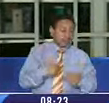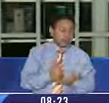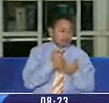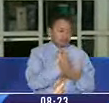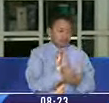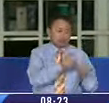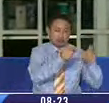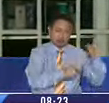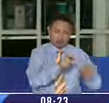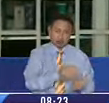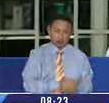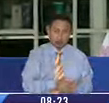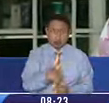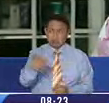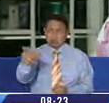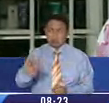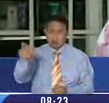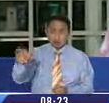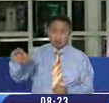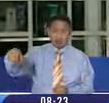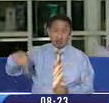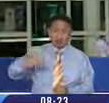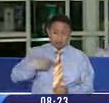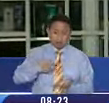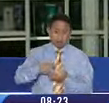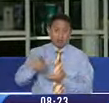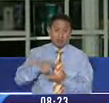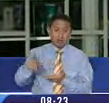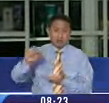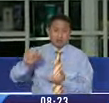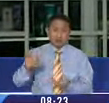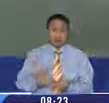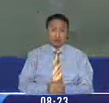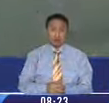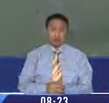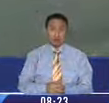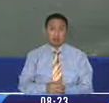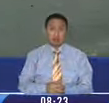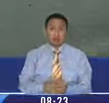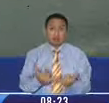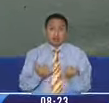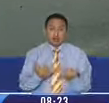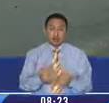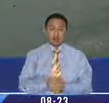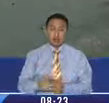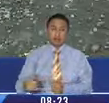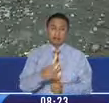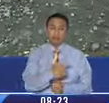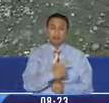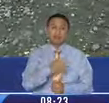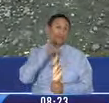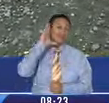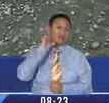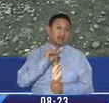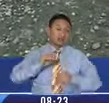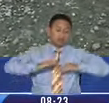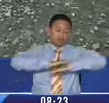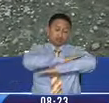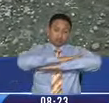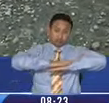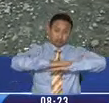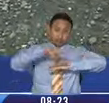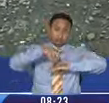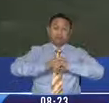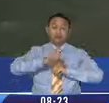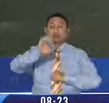el personal, porque existe el personal y todo se paga y nosotros igual pagamos también. Hoy solo esperan la reposición del asfalto por parte de la